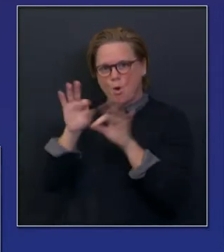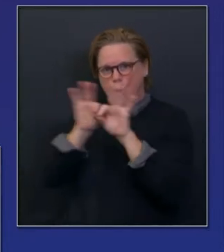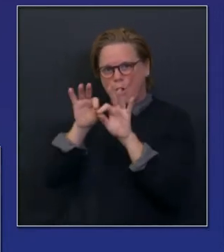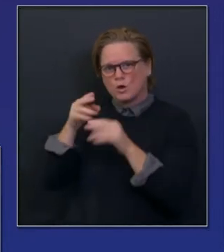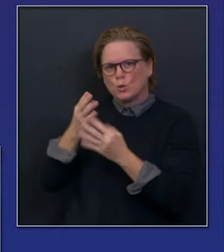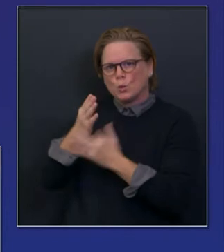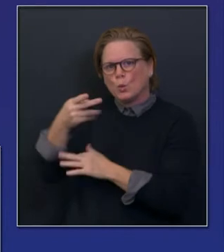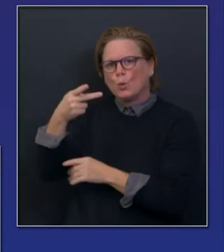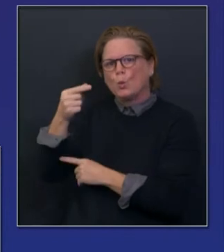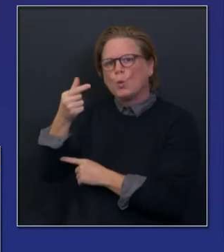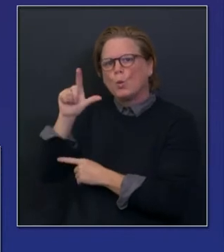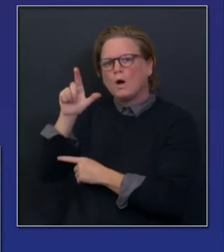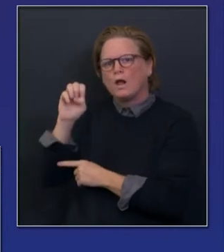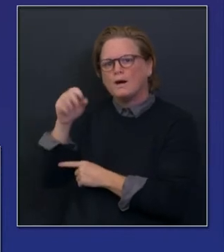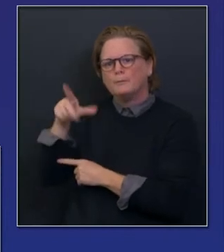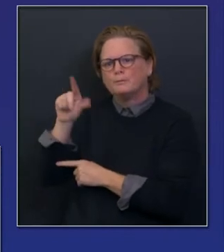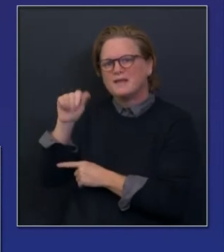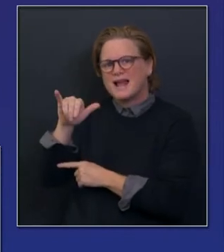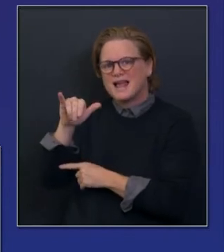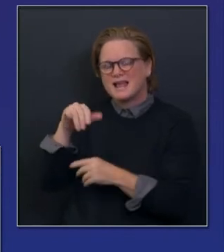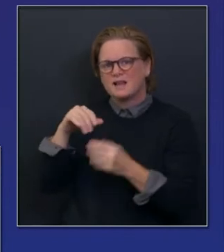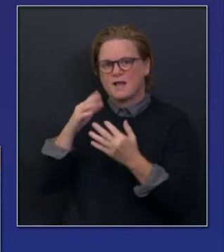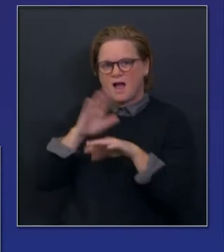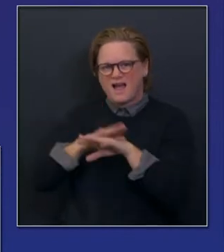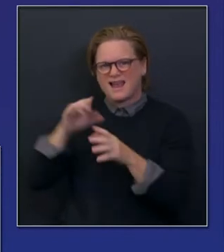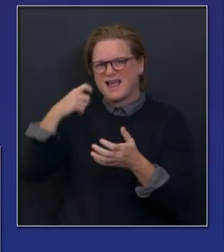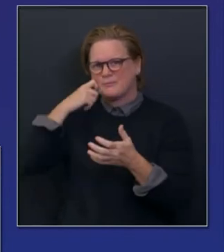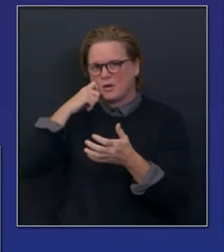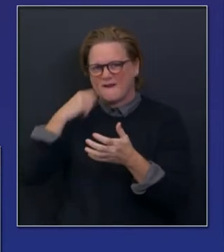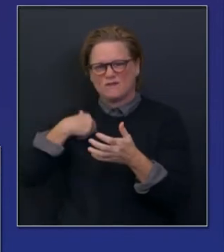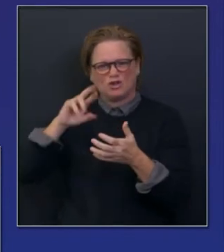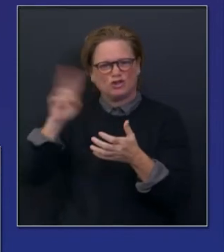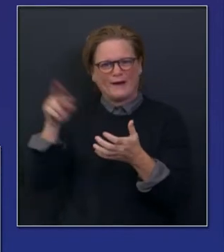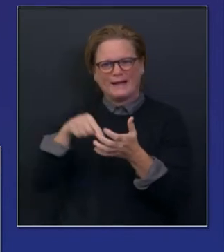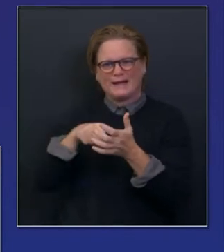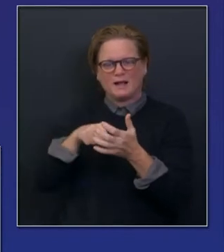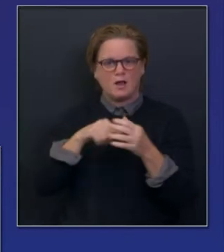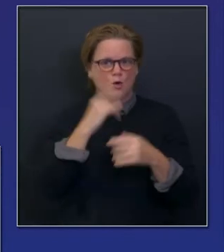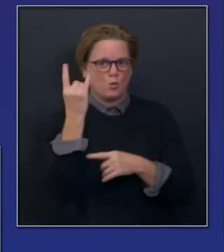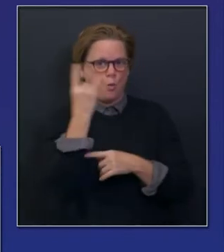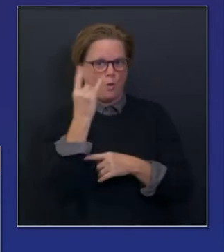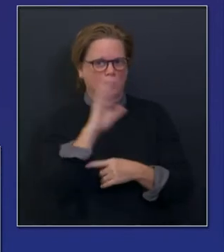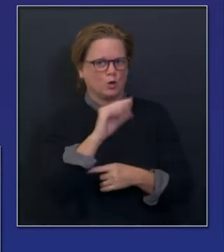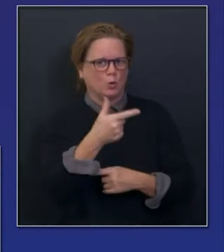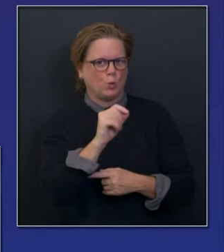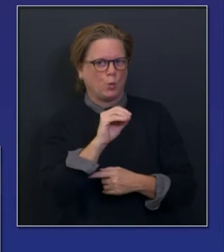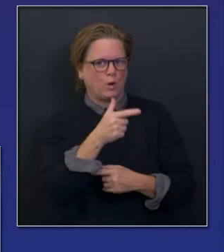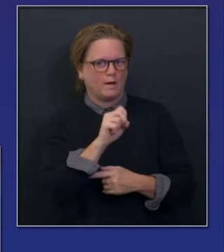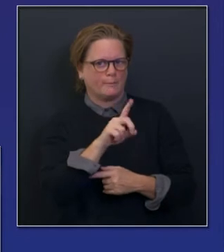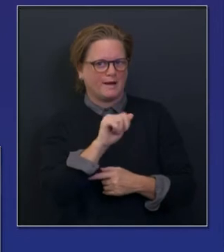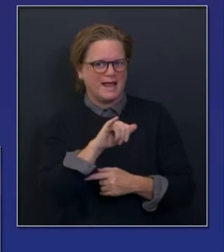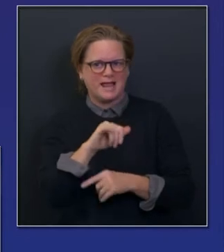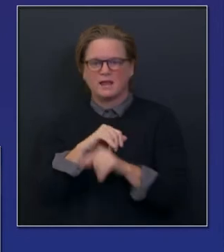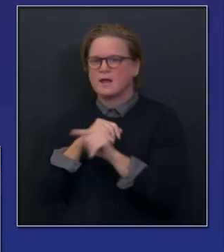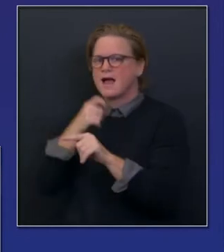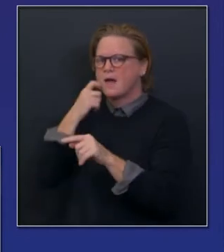Google y Apple han unido fuerzas con el estado de California en este programa que se llama California Notify, que se lanzó el jueves